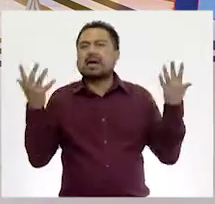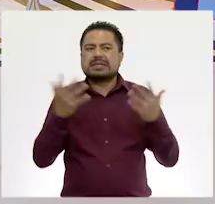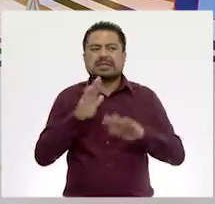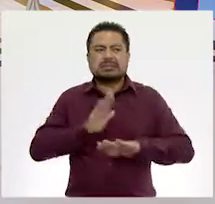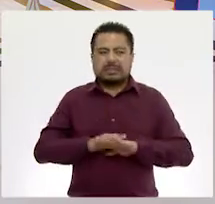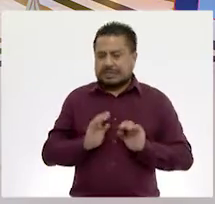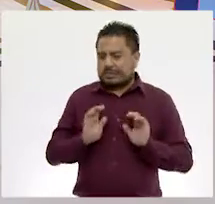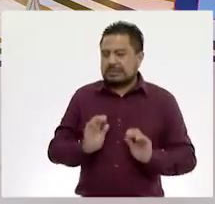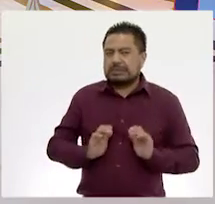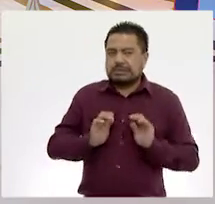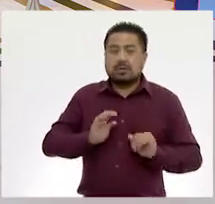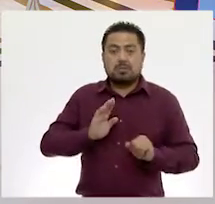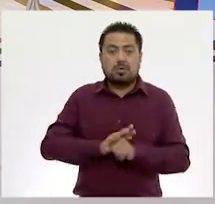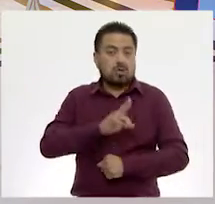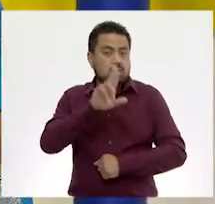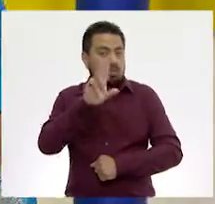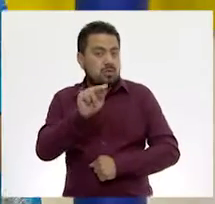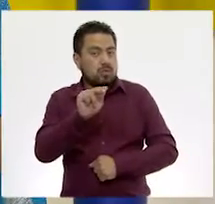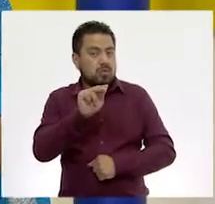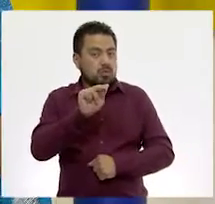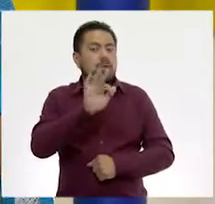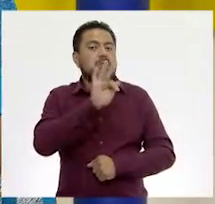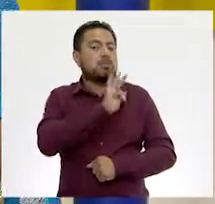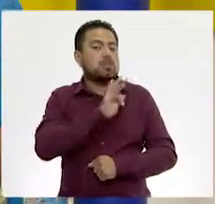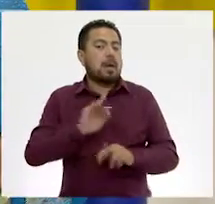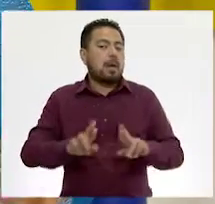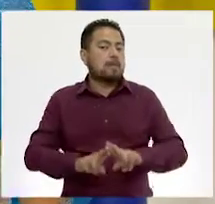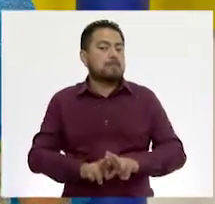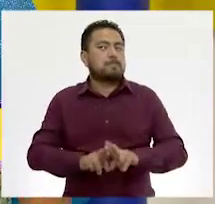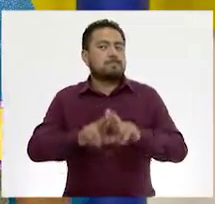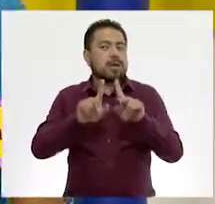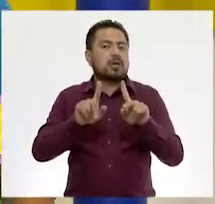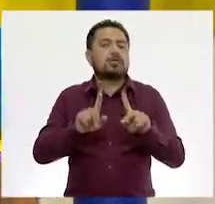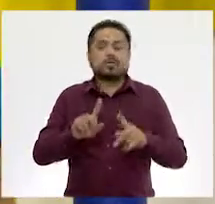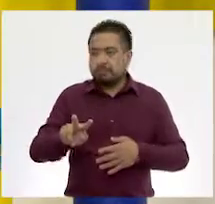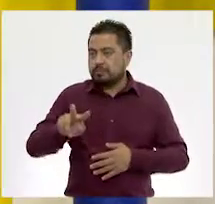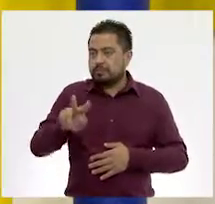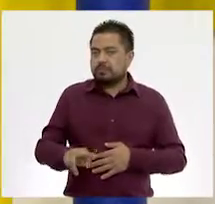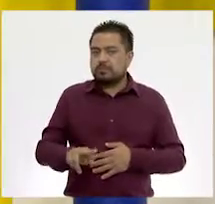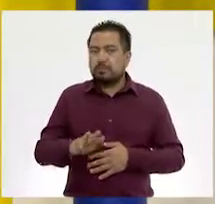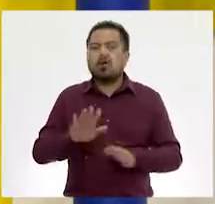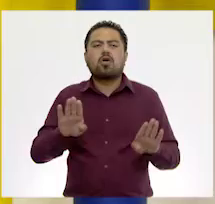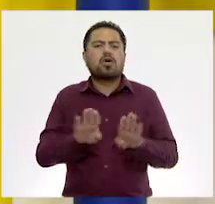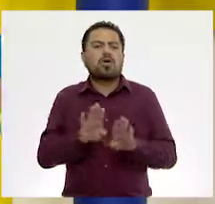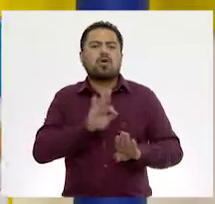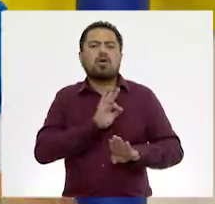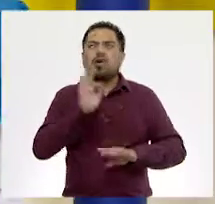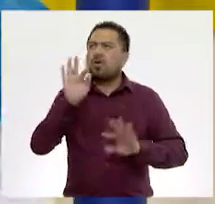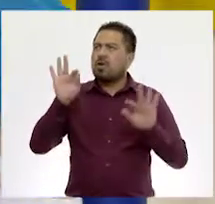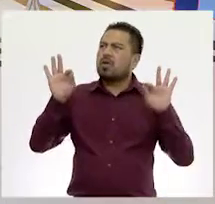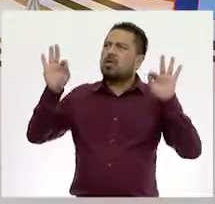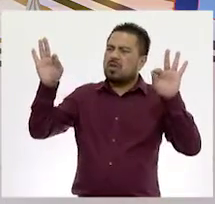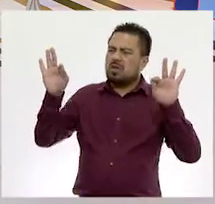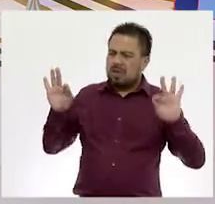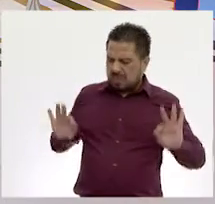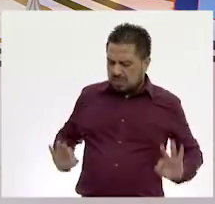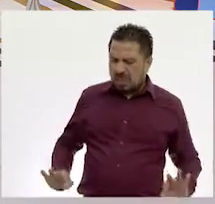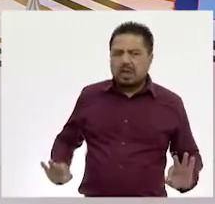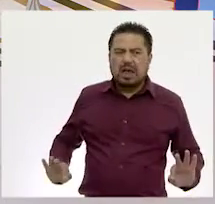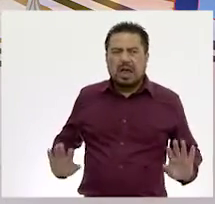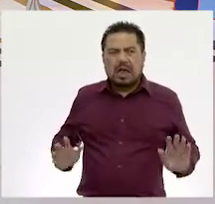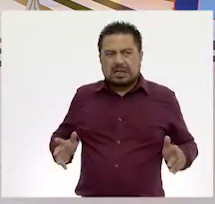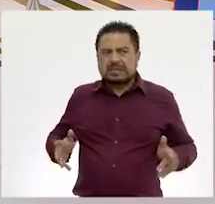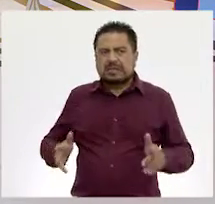con mucho cuidado porque si no, se puede romper, ¿verdad? Así o bueno, es. La podemos dejar así colgando un ratito para